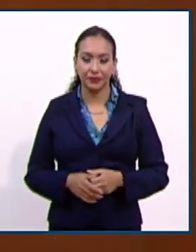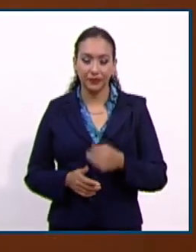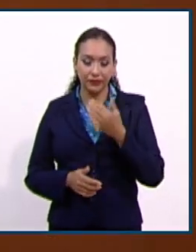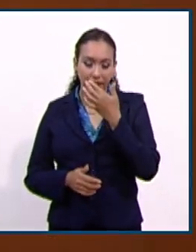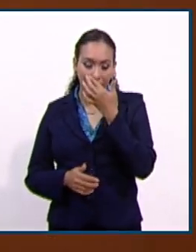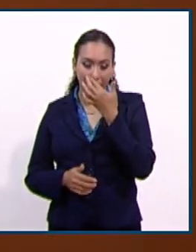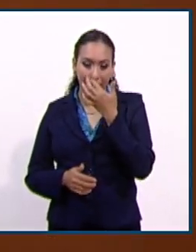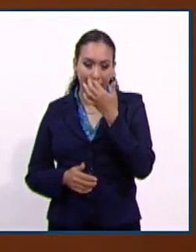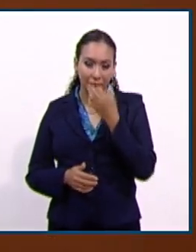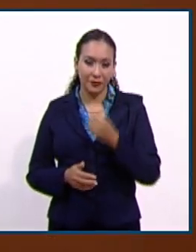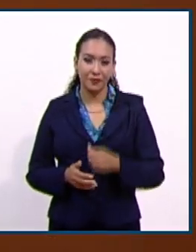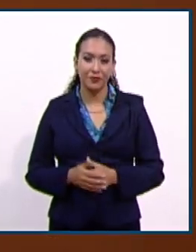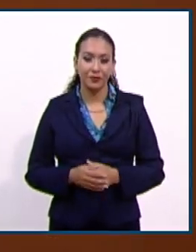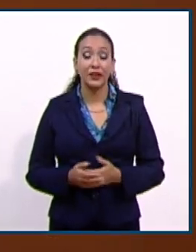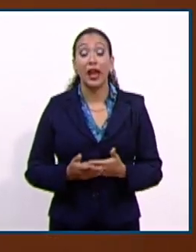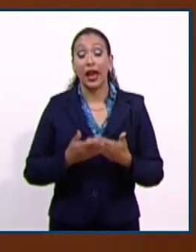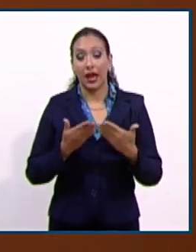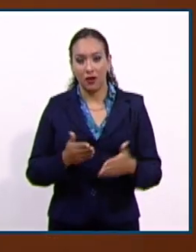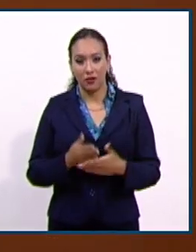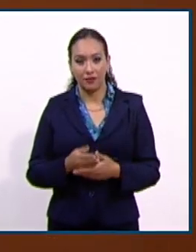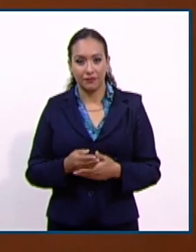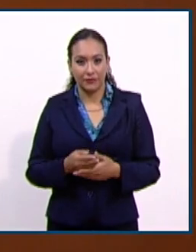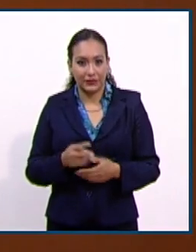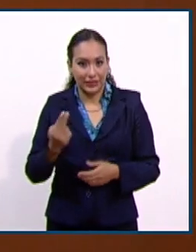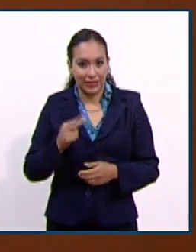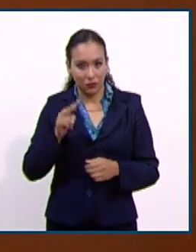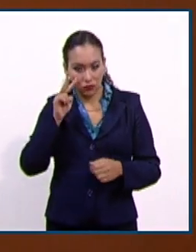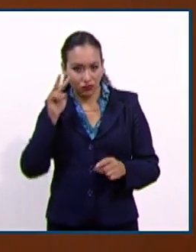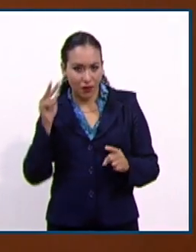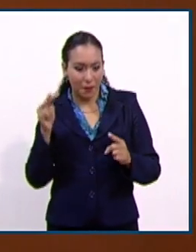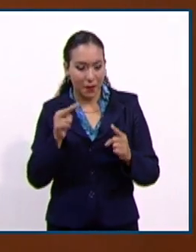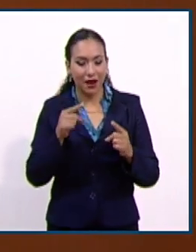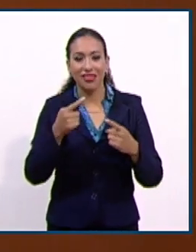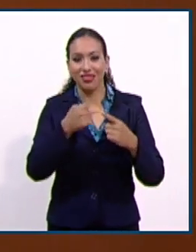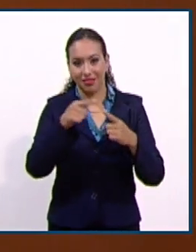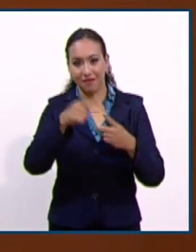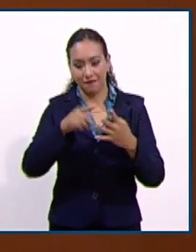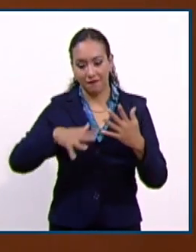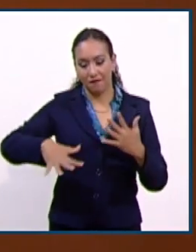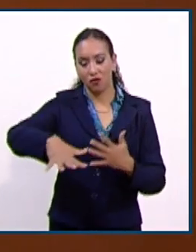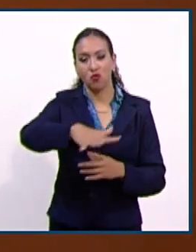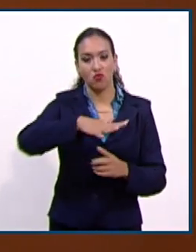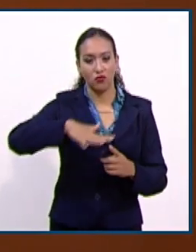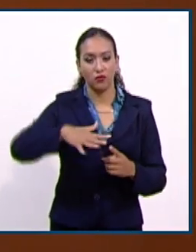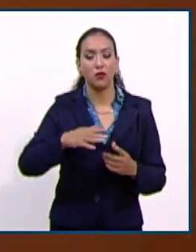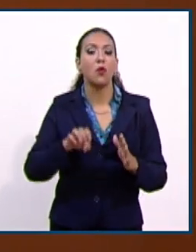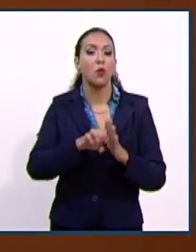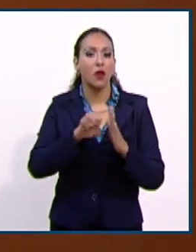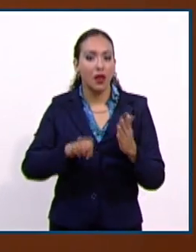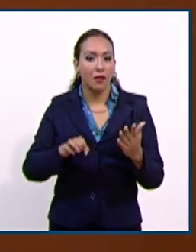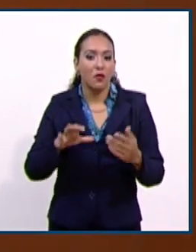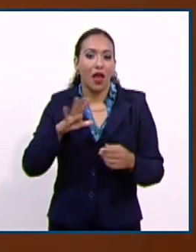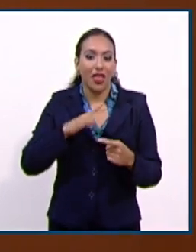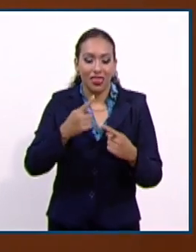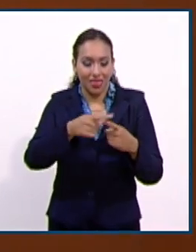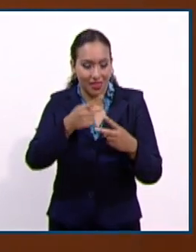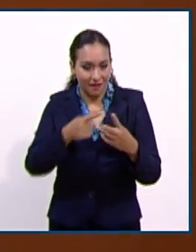enfoques diferenciados para estas personas en específico lo que genera son